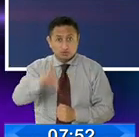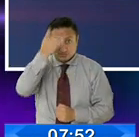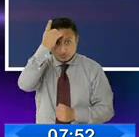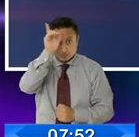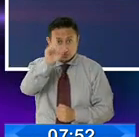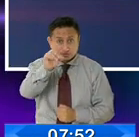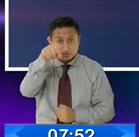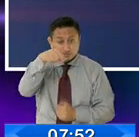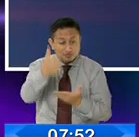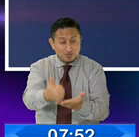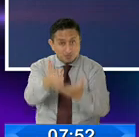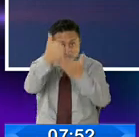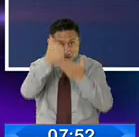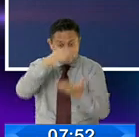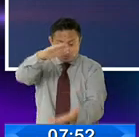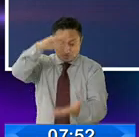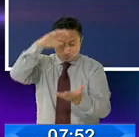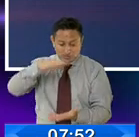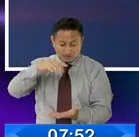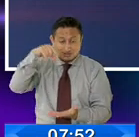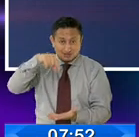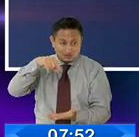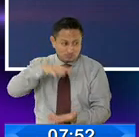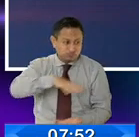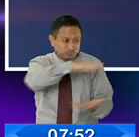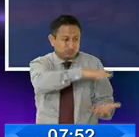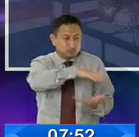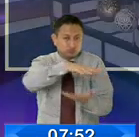de llegar con eso o con mucho más.